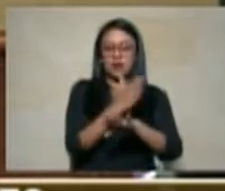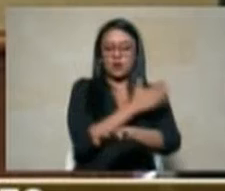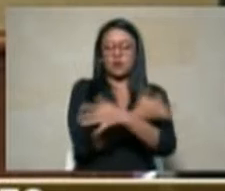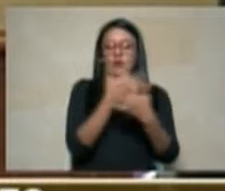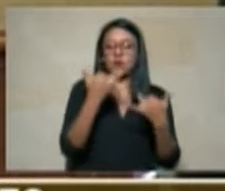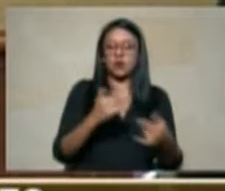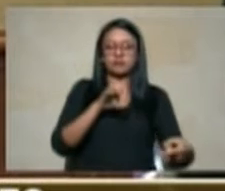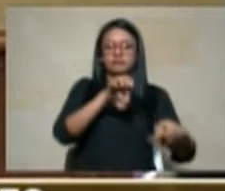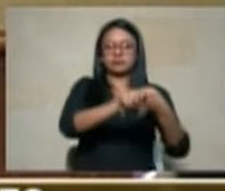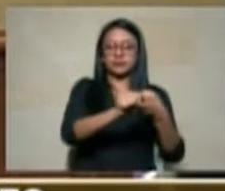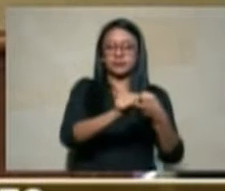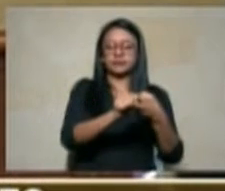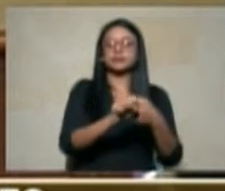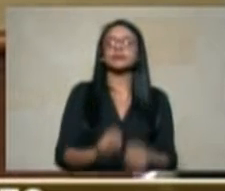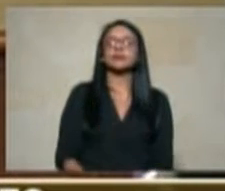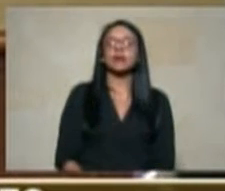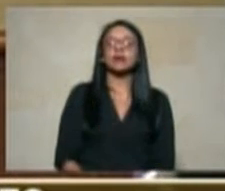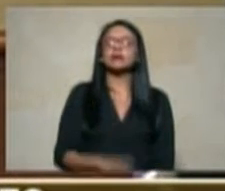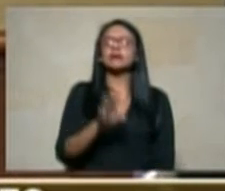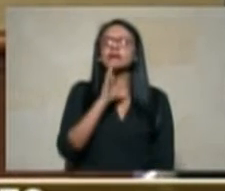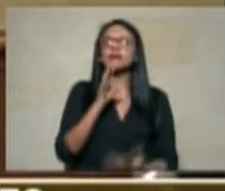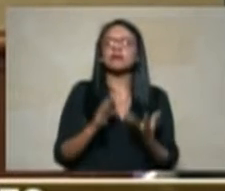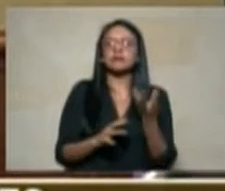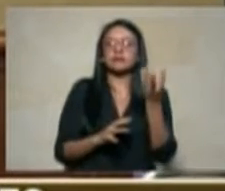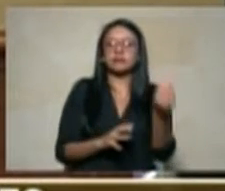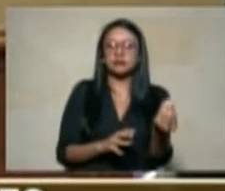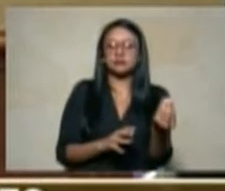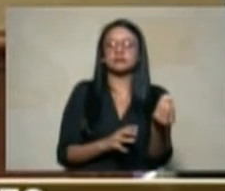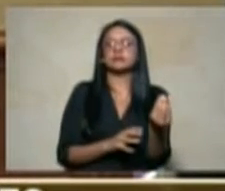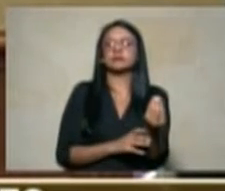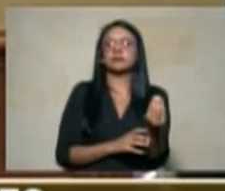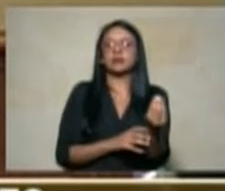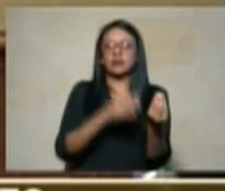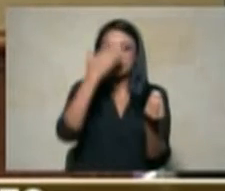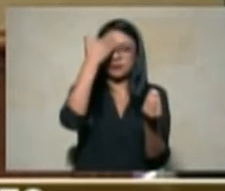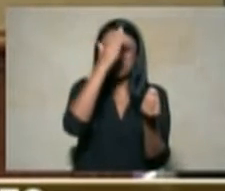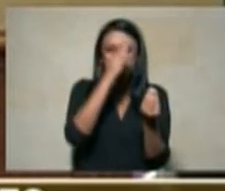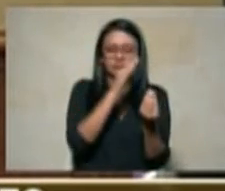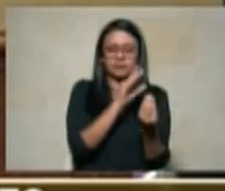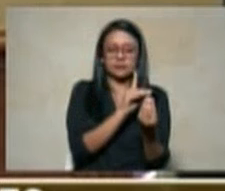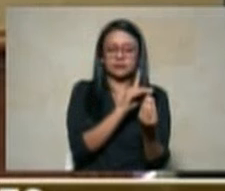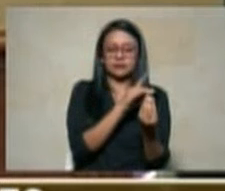para el día de hoy por parte del Centro Democrático.